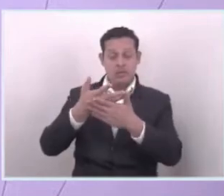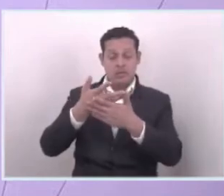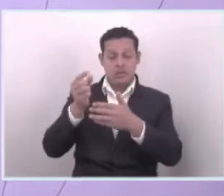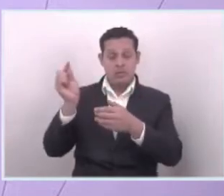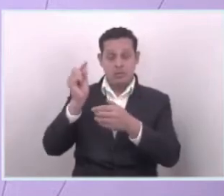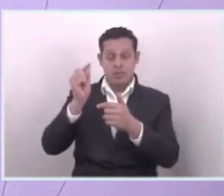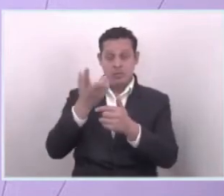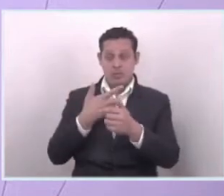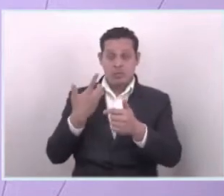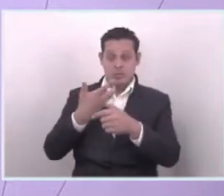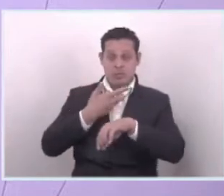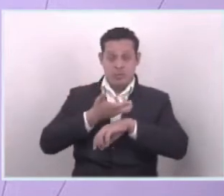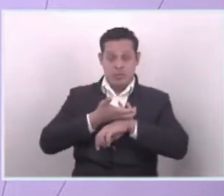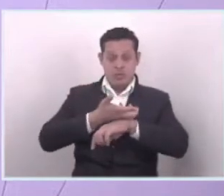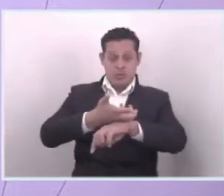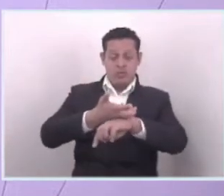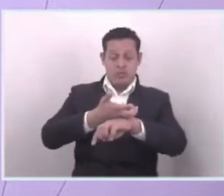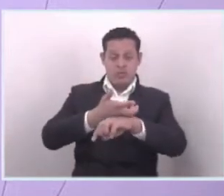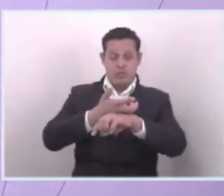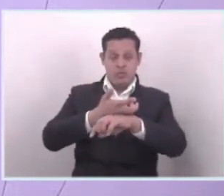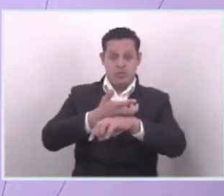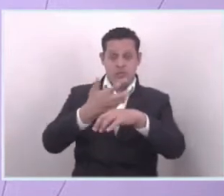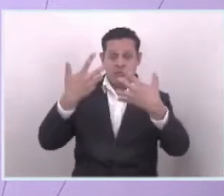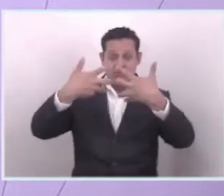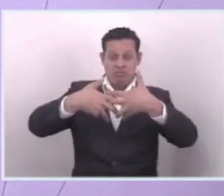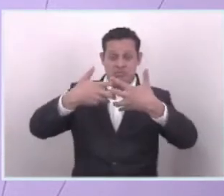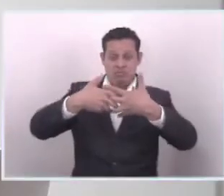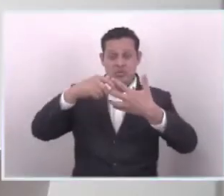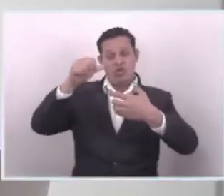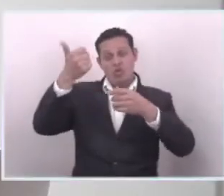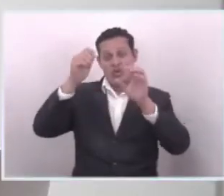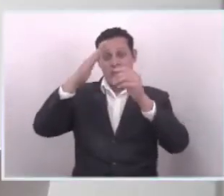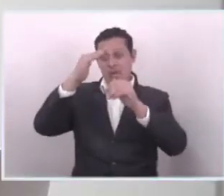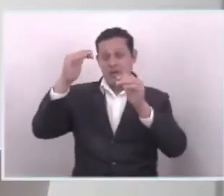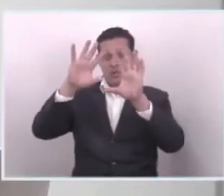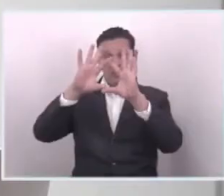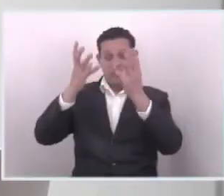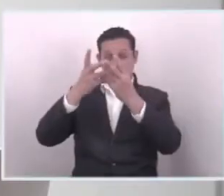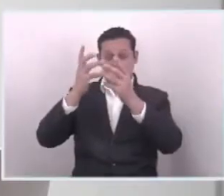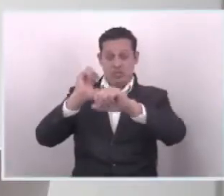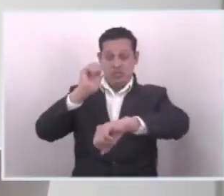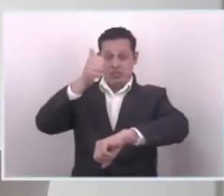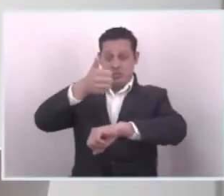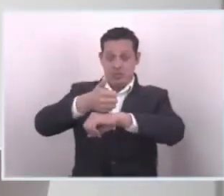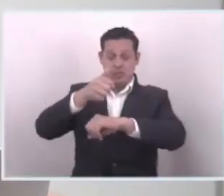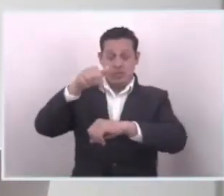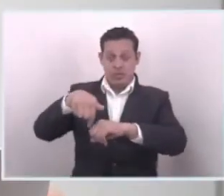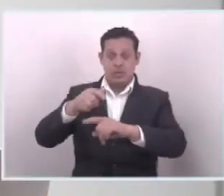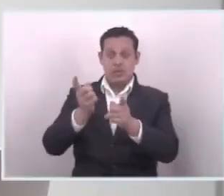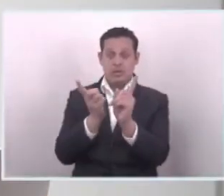nuestra exploración y atraer inversionistas. Esa es la idea de por qué nosotros estamos modificando